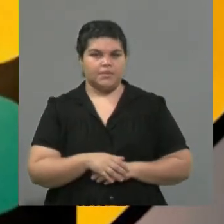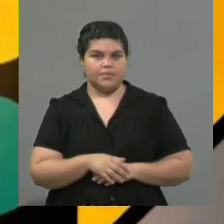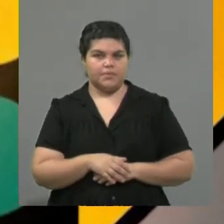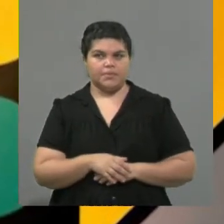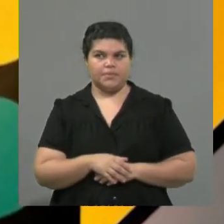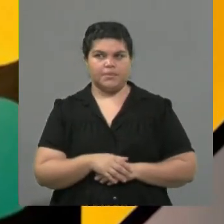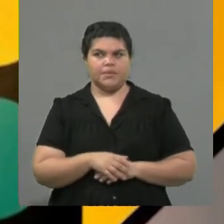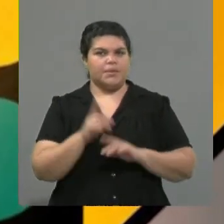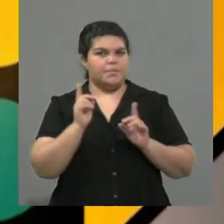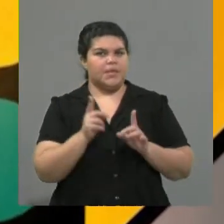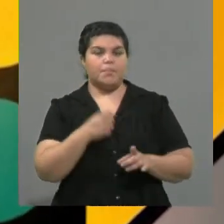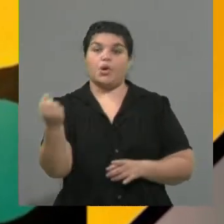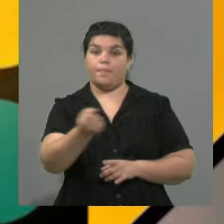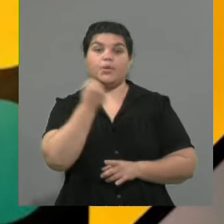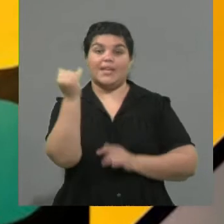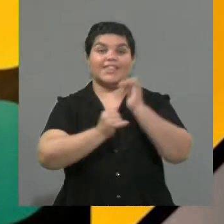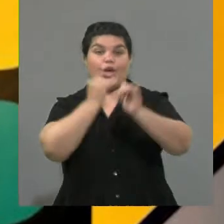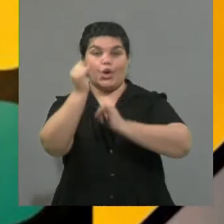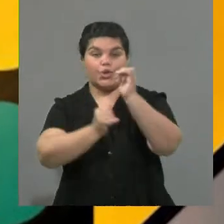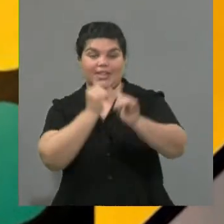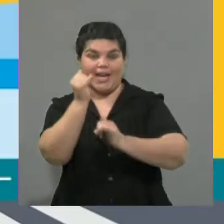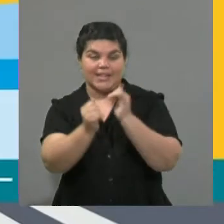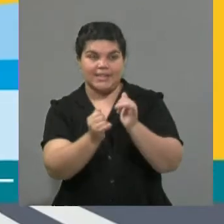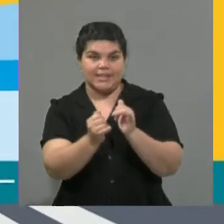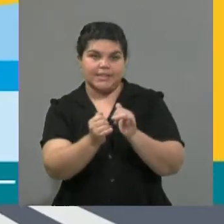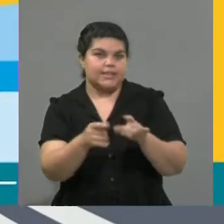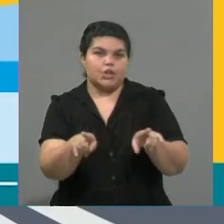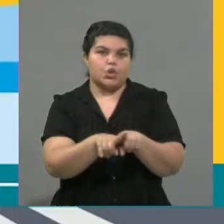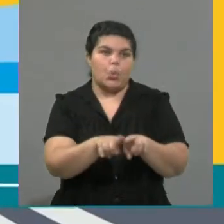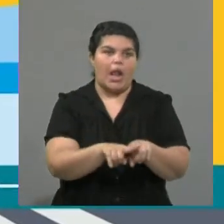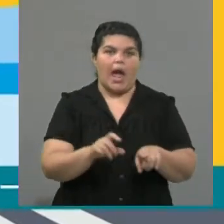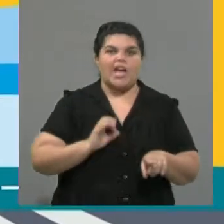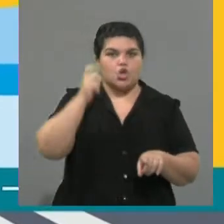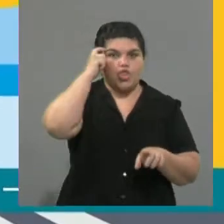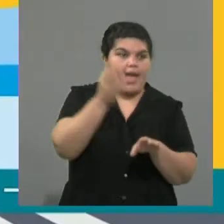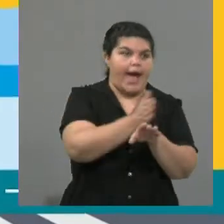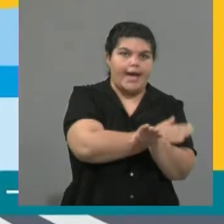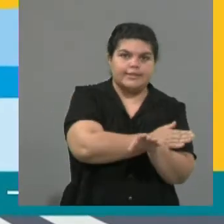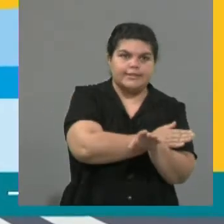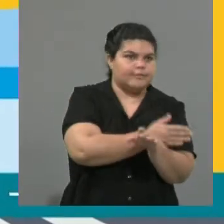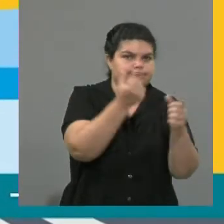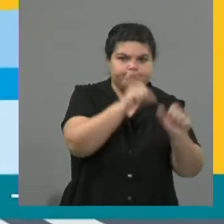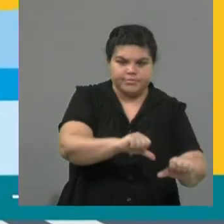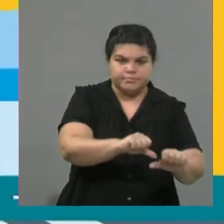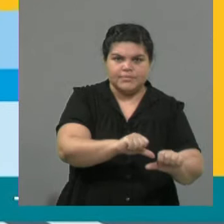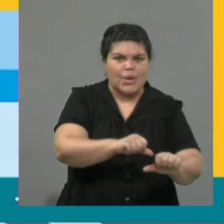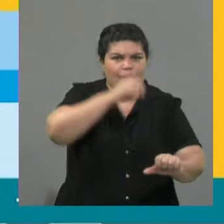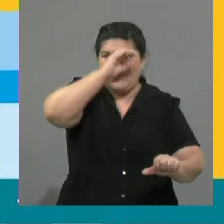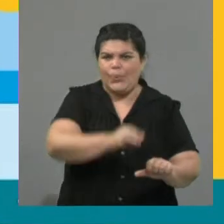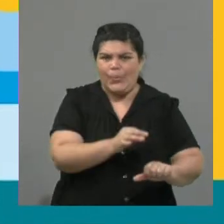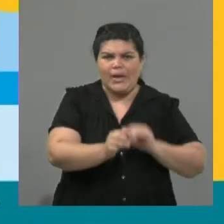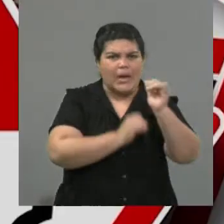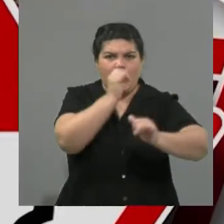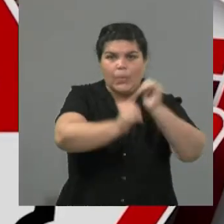no quisiéramos que pase desapercibido como el decenio anterior, que no apareció jamás en los medios de